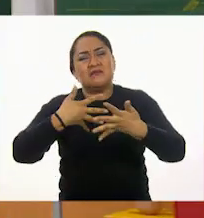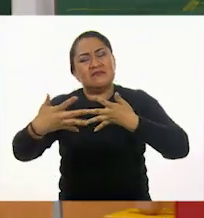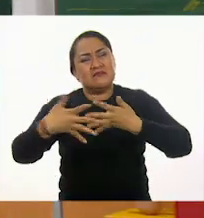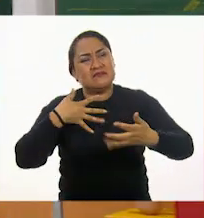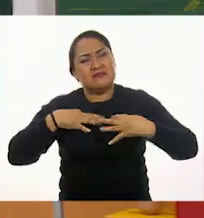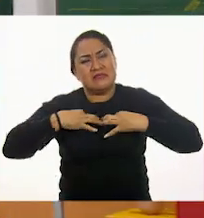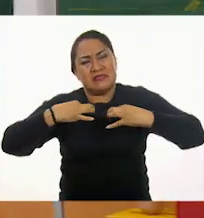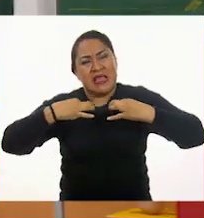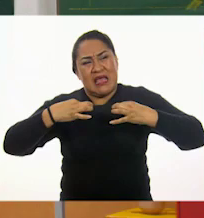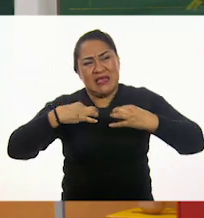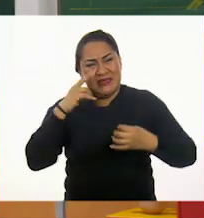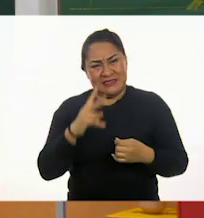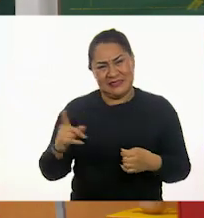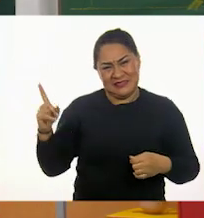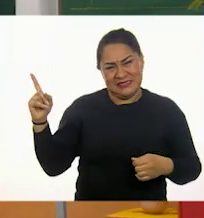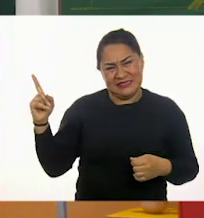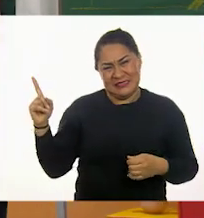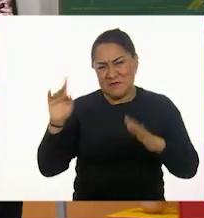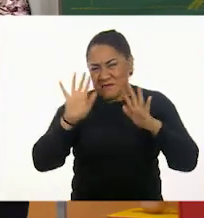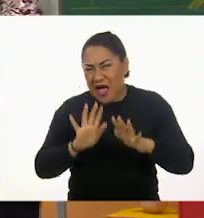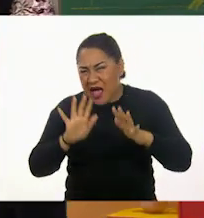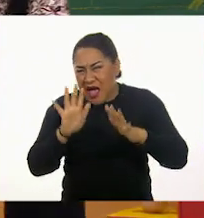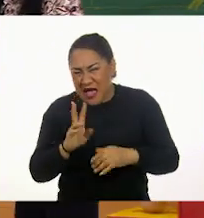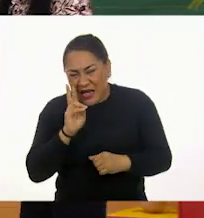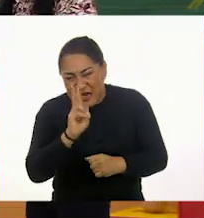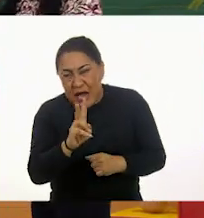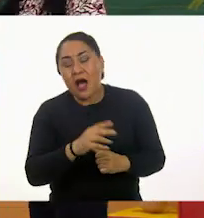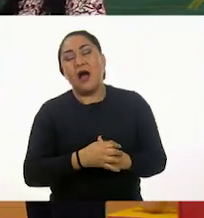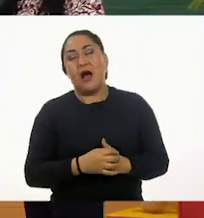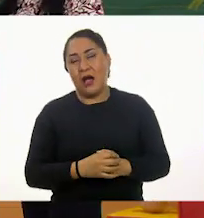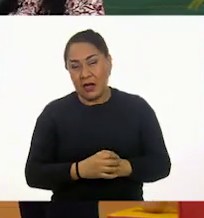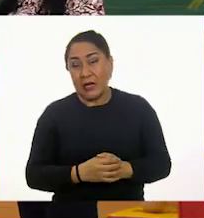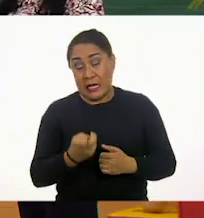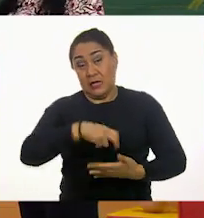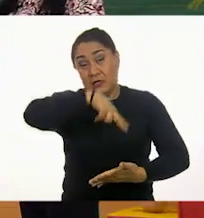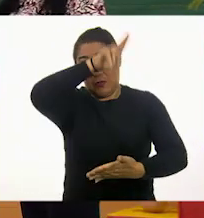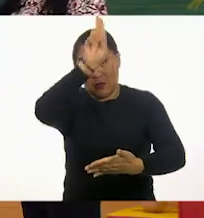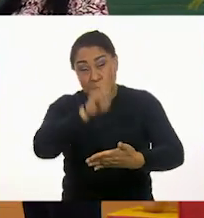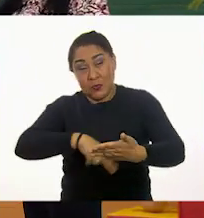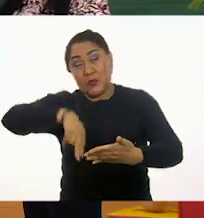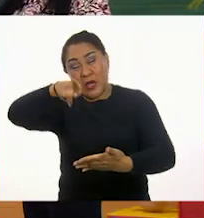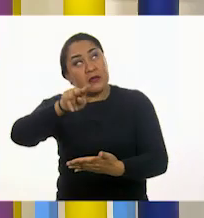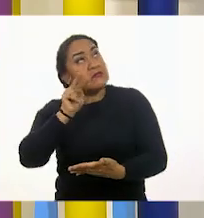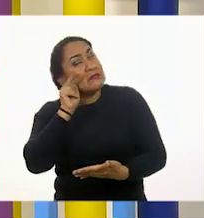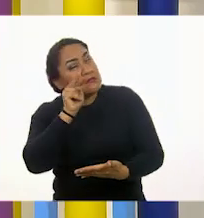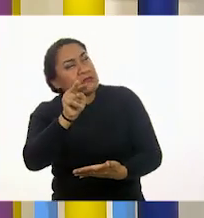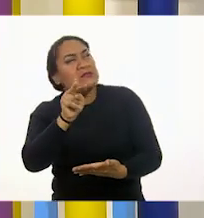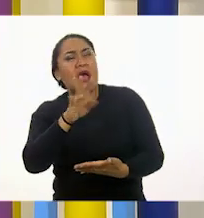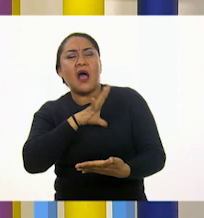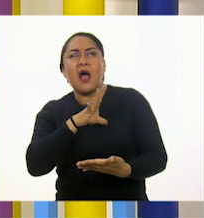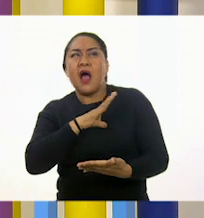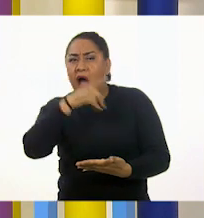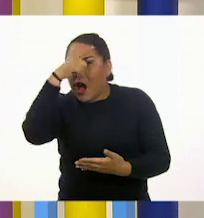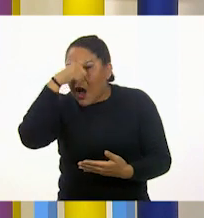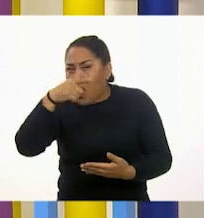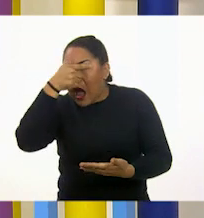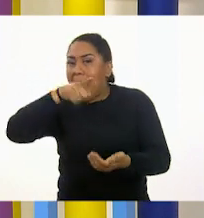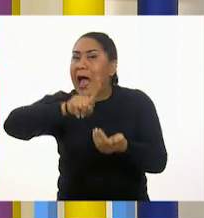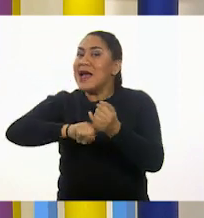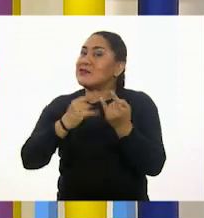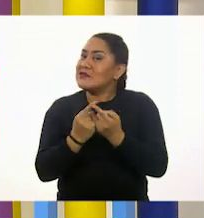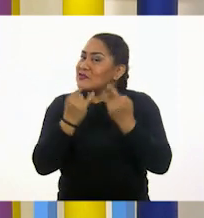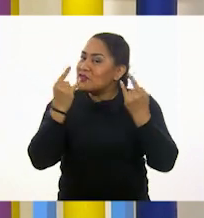un Entonces aquí textil, ¿verdad? podemos ver nosotros igualmente un mural nos puede contar una historia o muchas cosas. Así